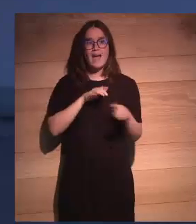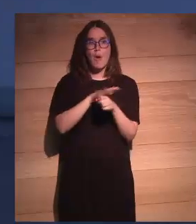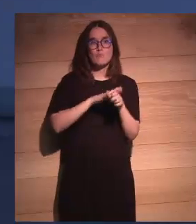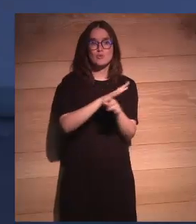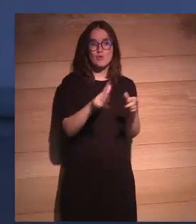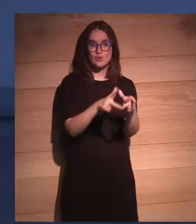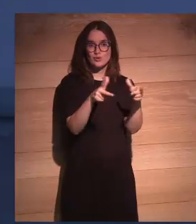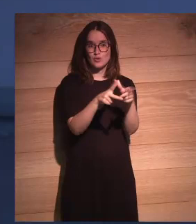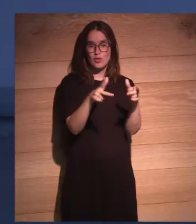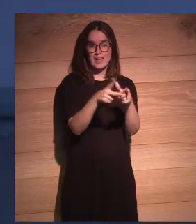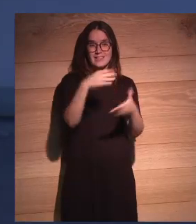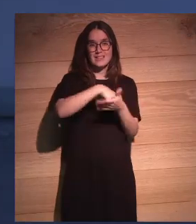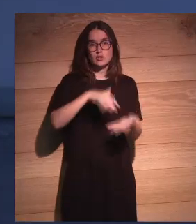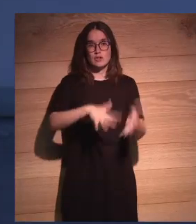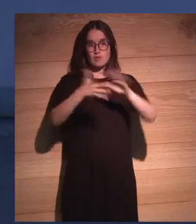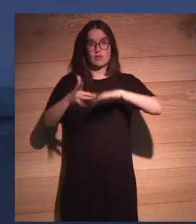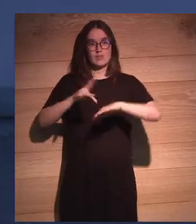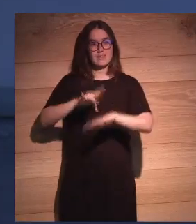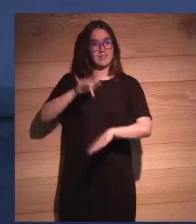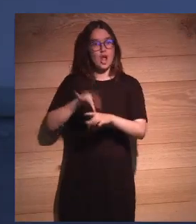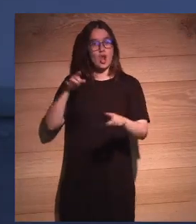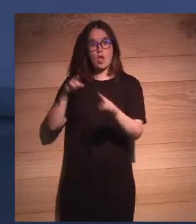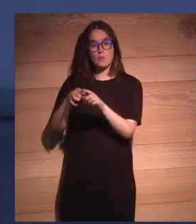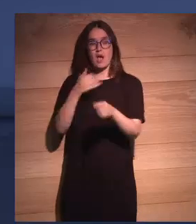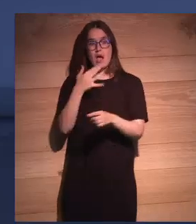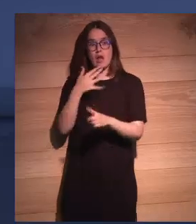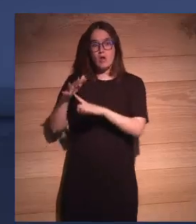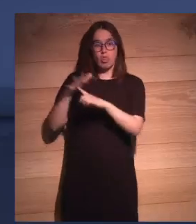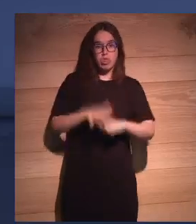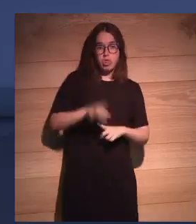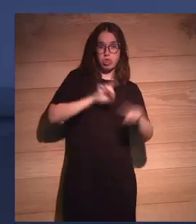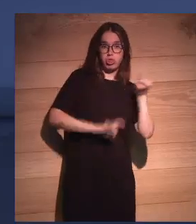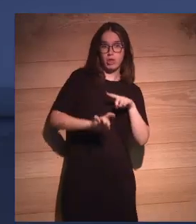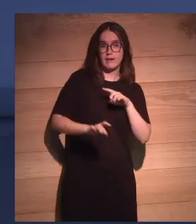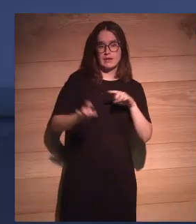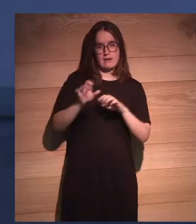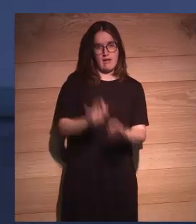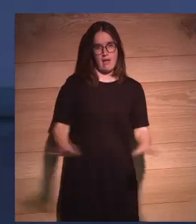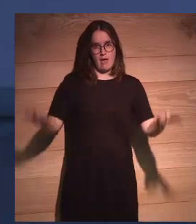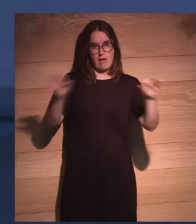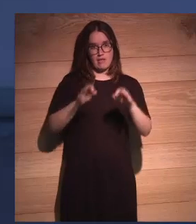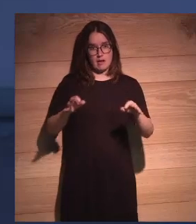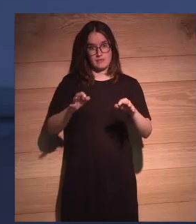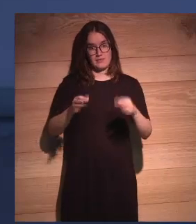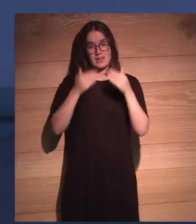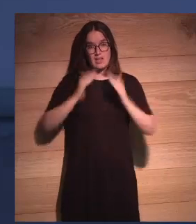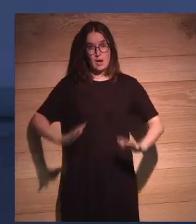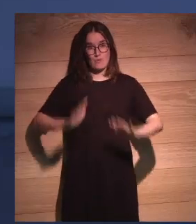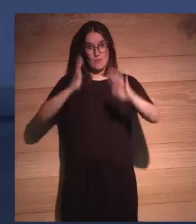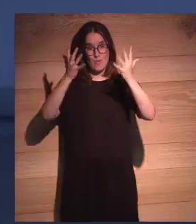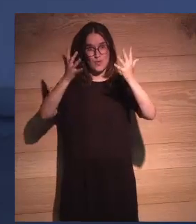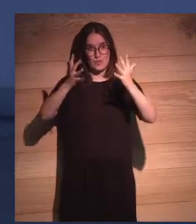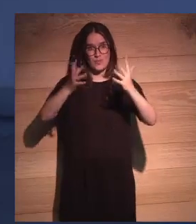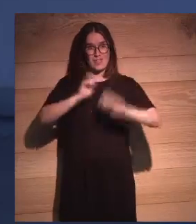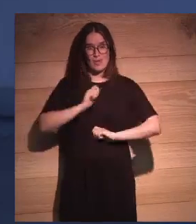social de la transformación digital para que nadie quede atrás de las oportunidades que nos plantea esta revolución. Esto